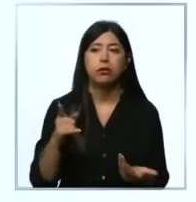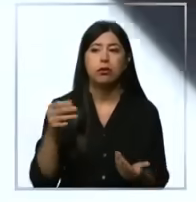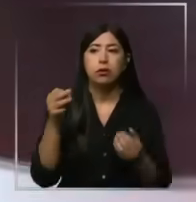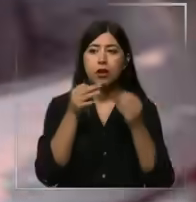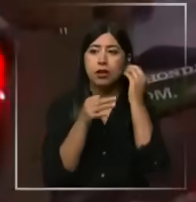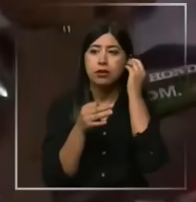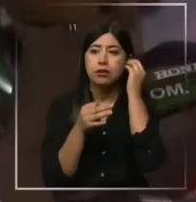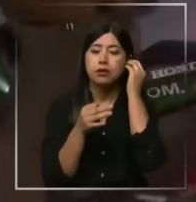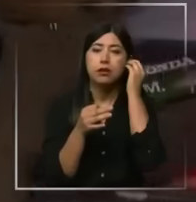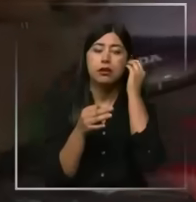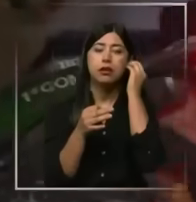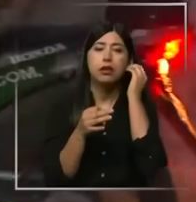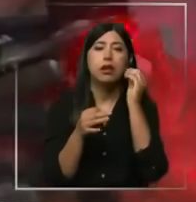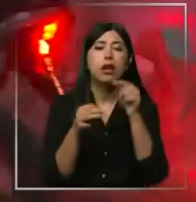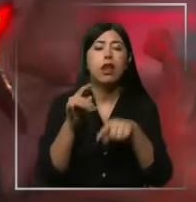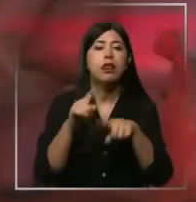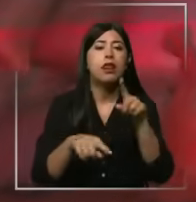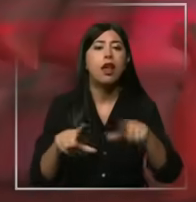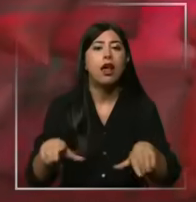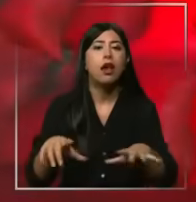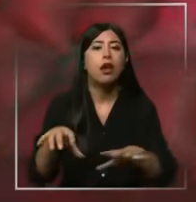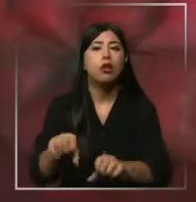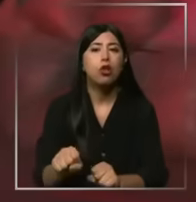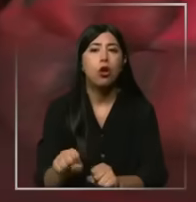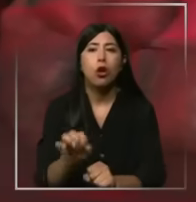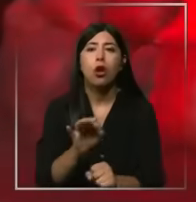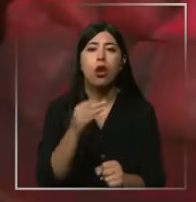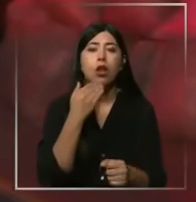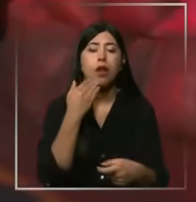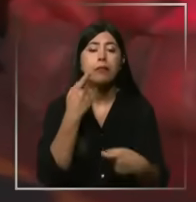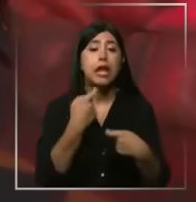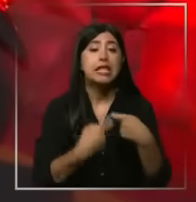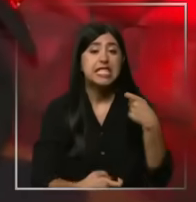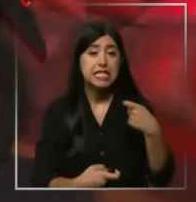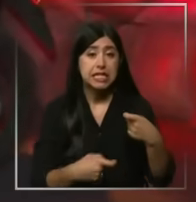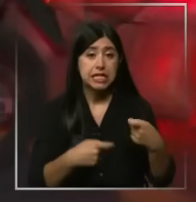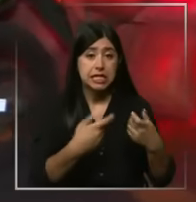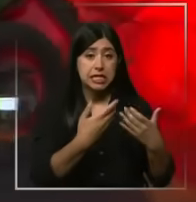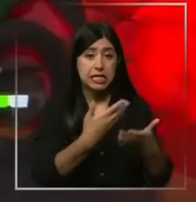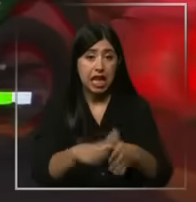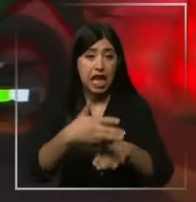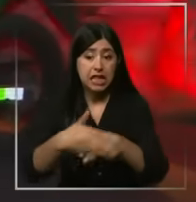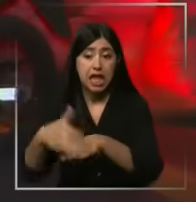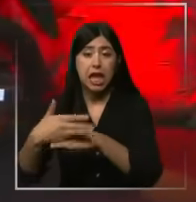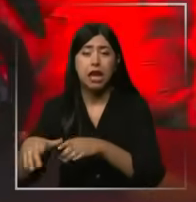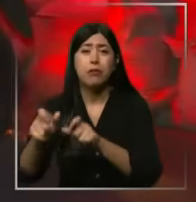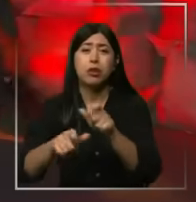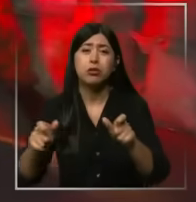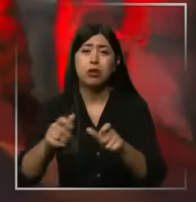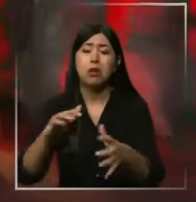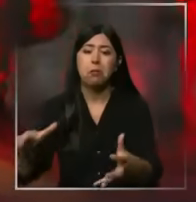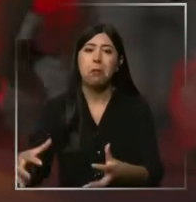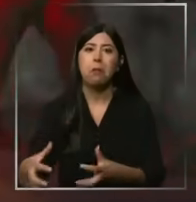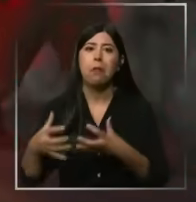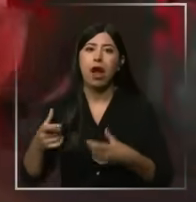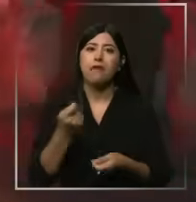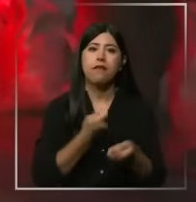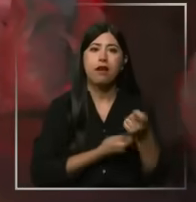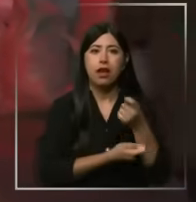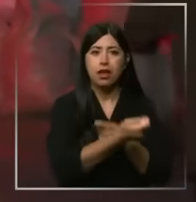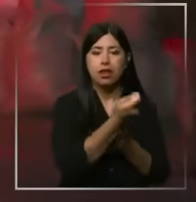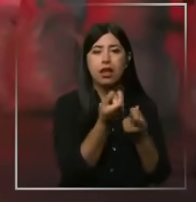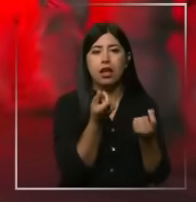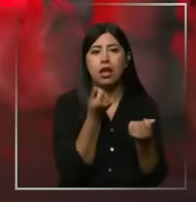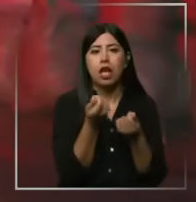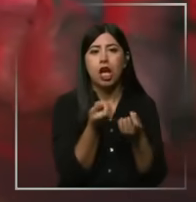ahí, de eventualmente la toma de terrenos, pero incluso la chatarra que van sacando. Muchas personas quieren intentar venderla para poder conseguir ahí algo